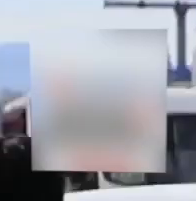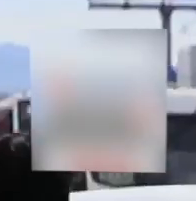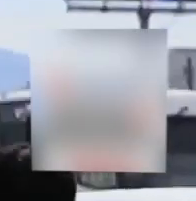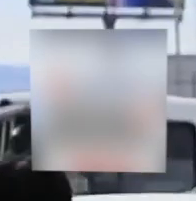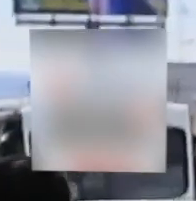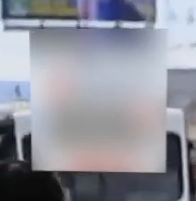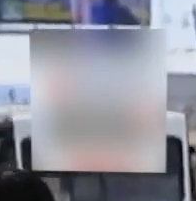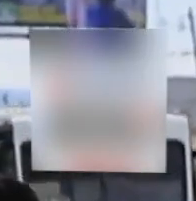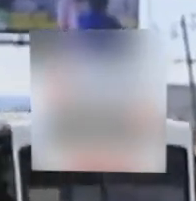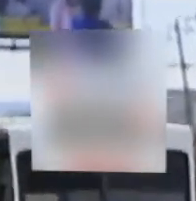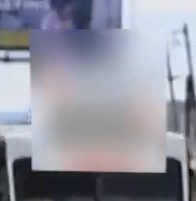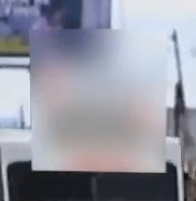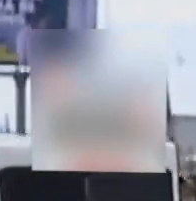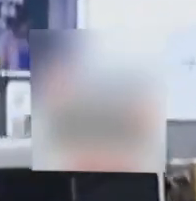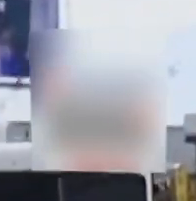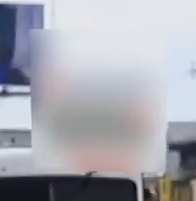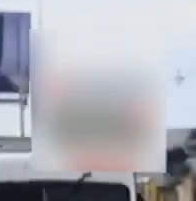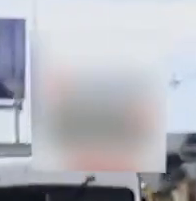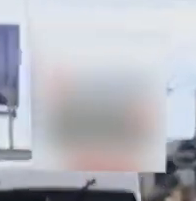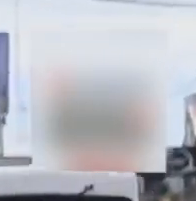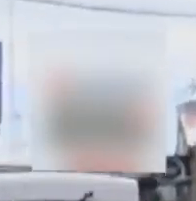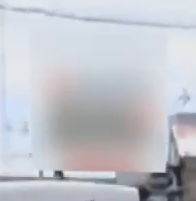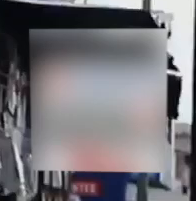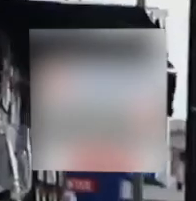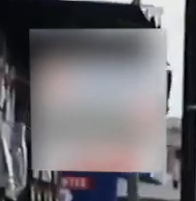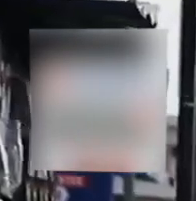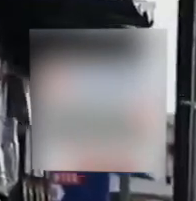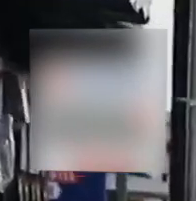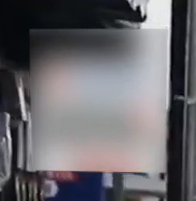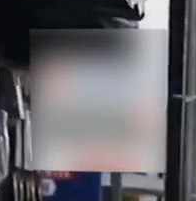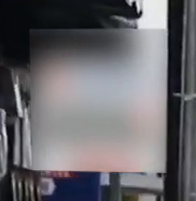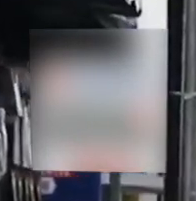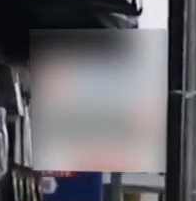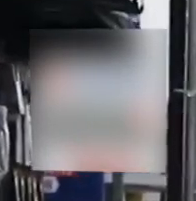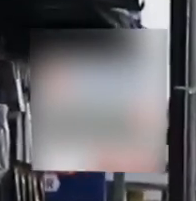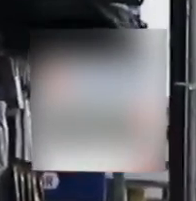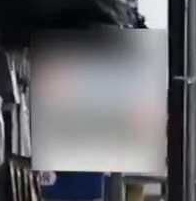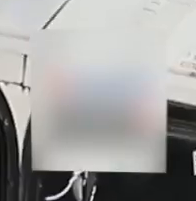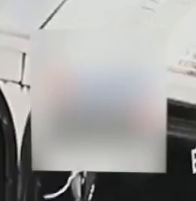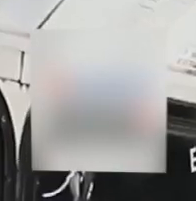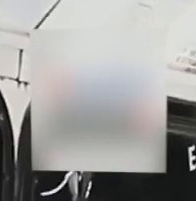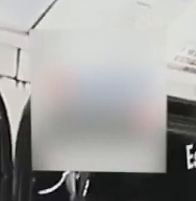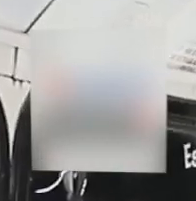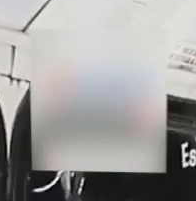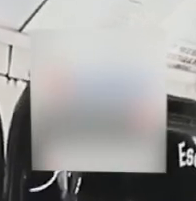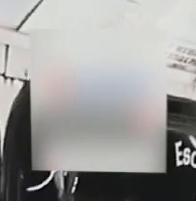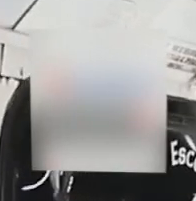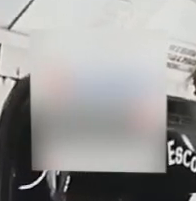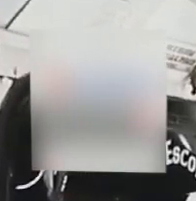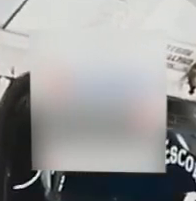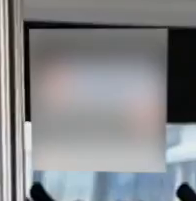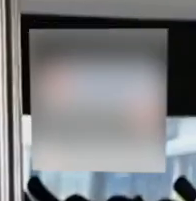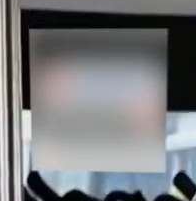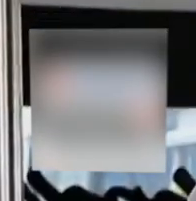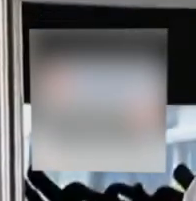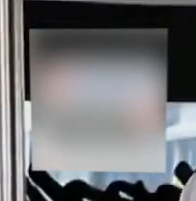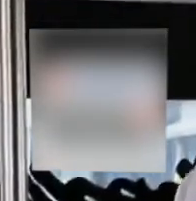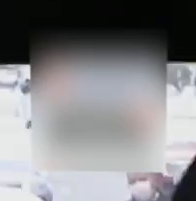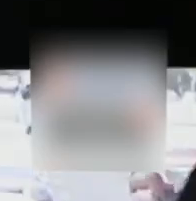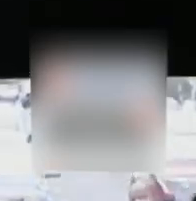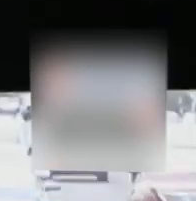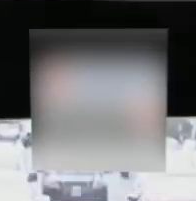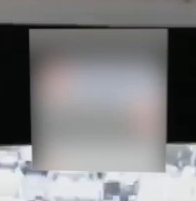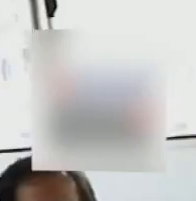por su parte las secretarías de gobernación así como la de movilidad y transporte continúan con los operativos